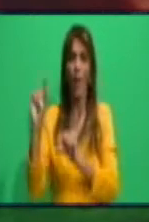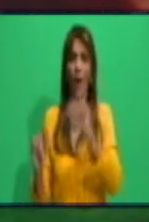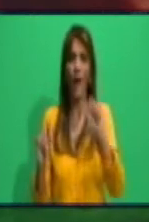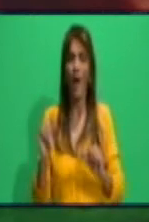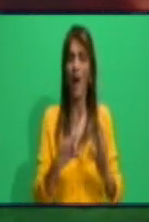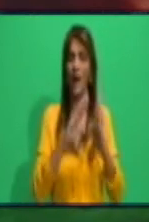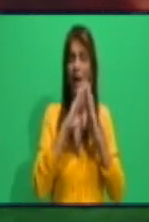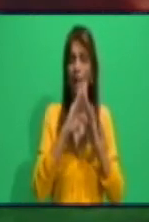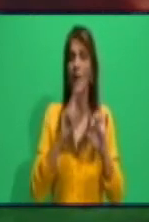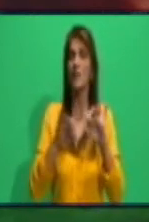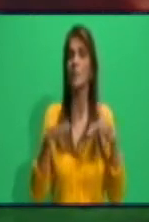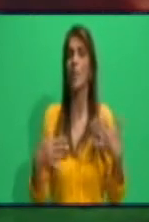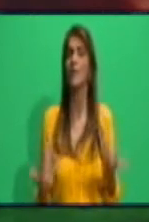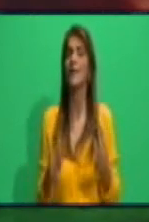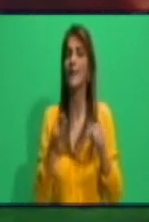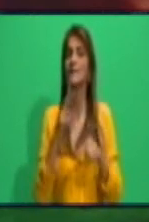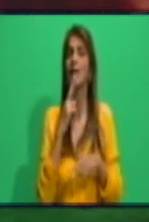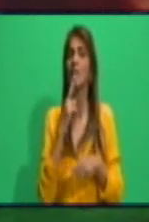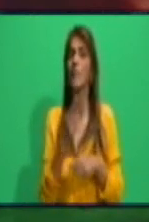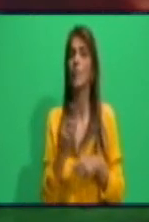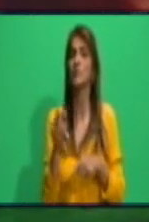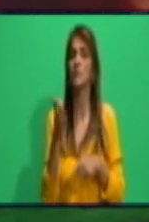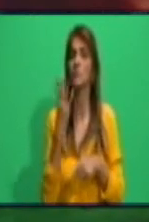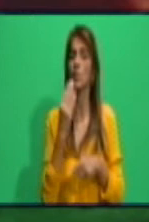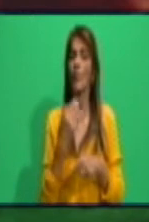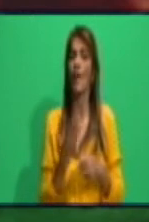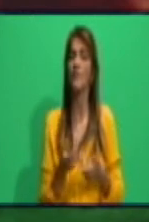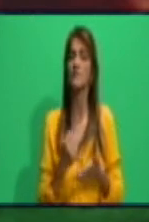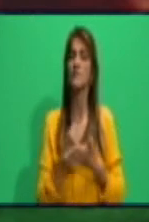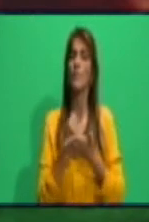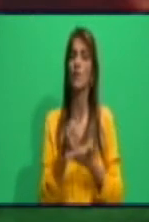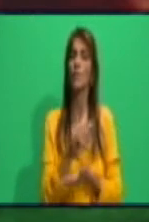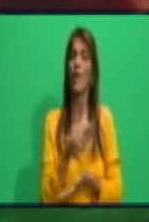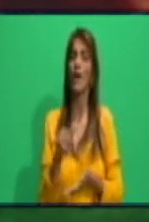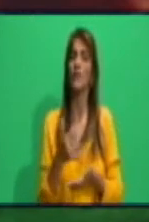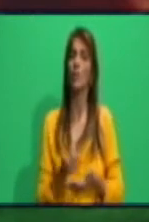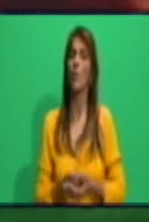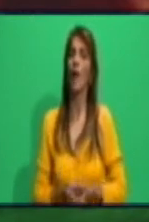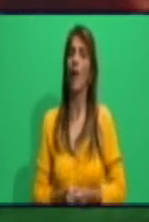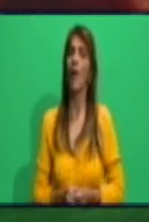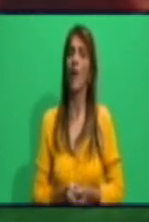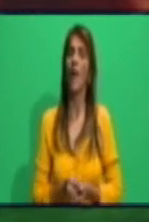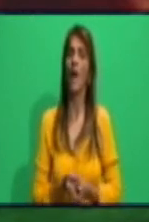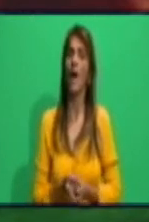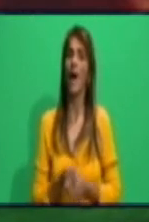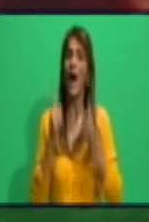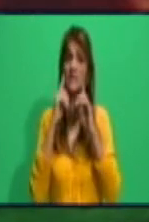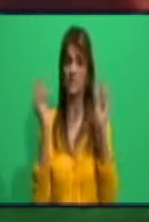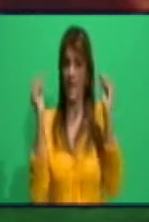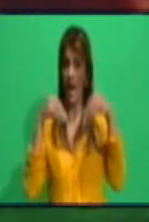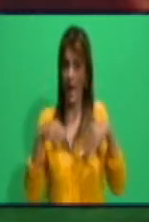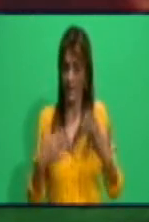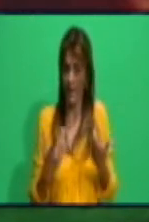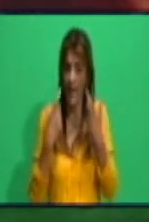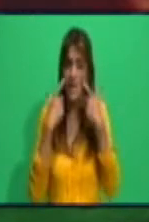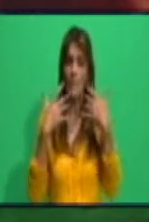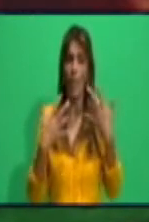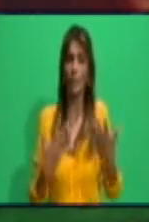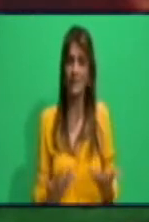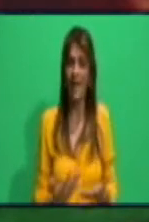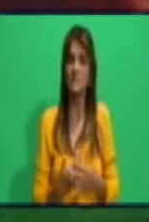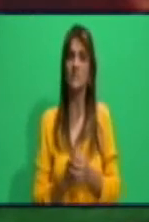Y esta respuesta que tú nos vas a dar va a ayudar también a interpretar la importancia de